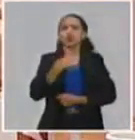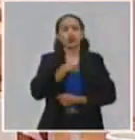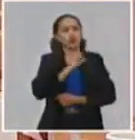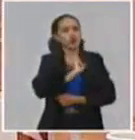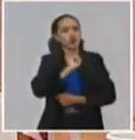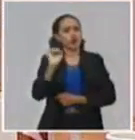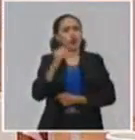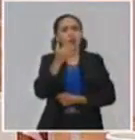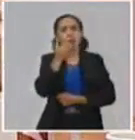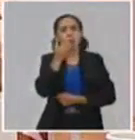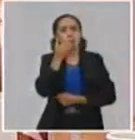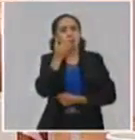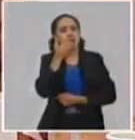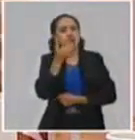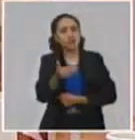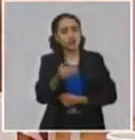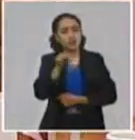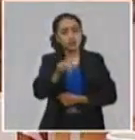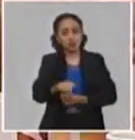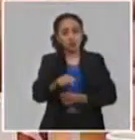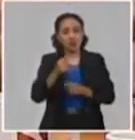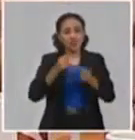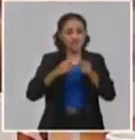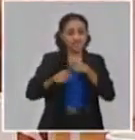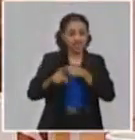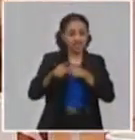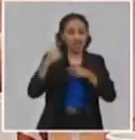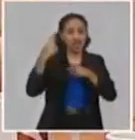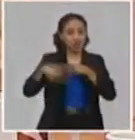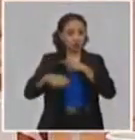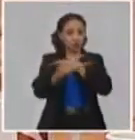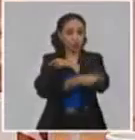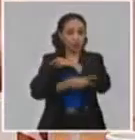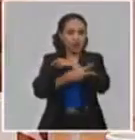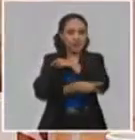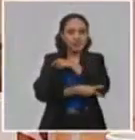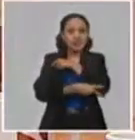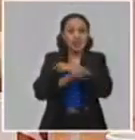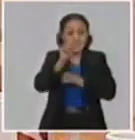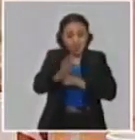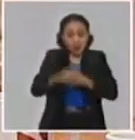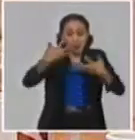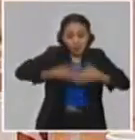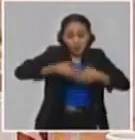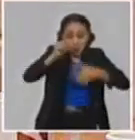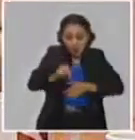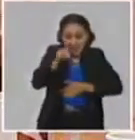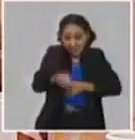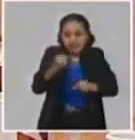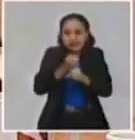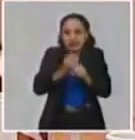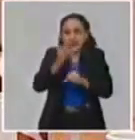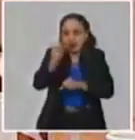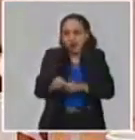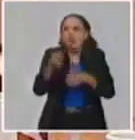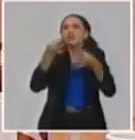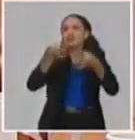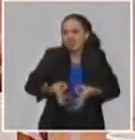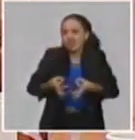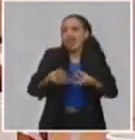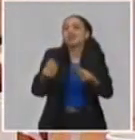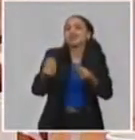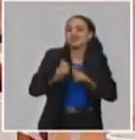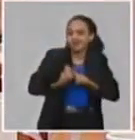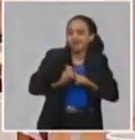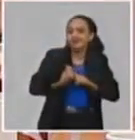beneficios de la exportación se acerquen cada vez más al que produce. A ese es el que hay que estimular más. No a la empresa que